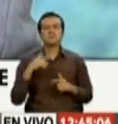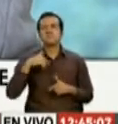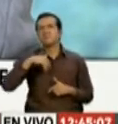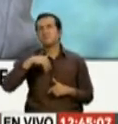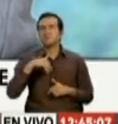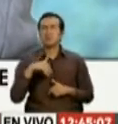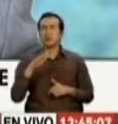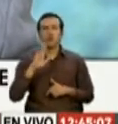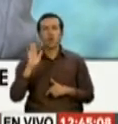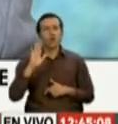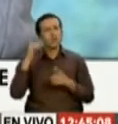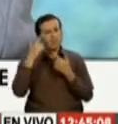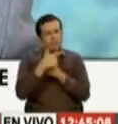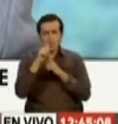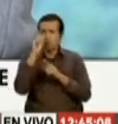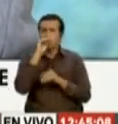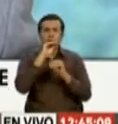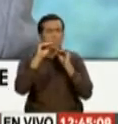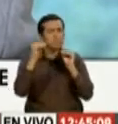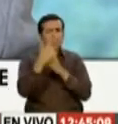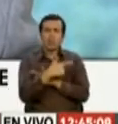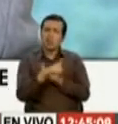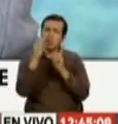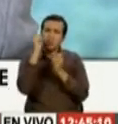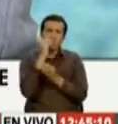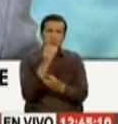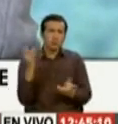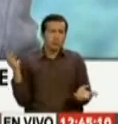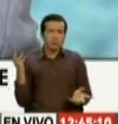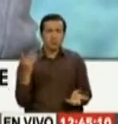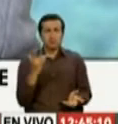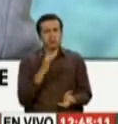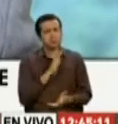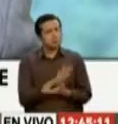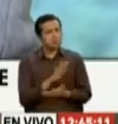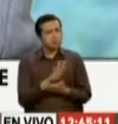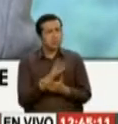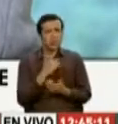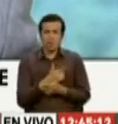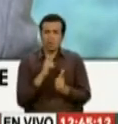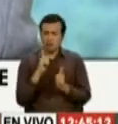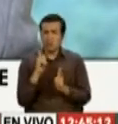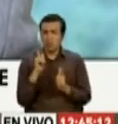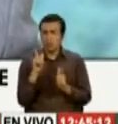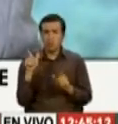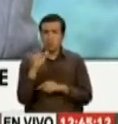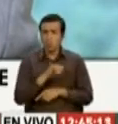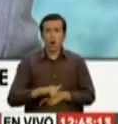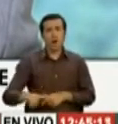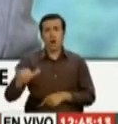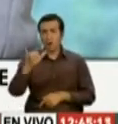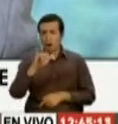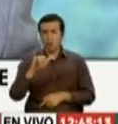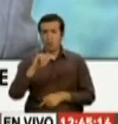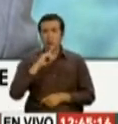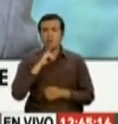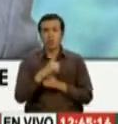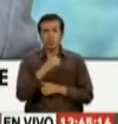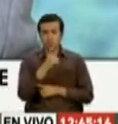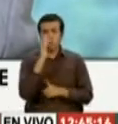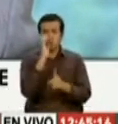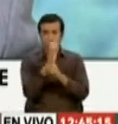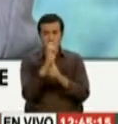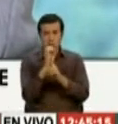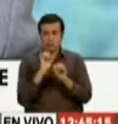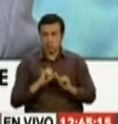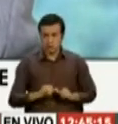expresar lo que uno desee, la libertad de expresión, la frescura que da la libertad de expresión. No dejen de criticar.